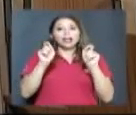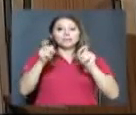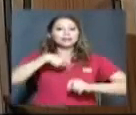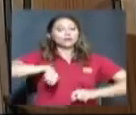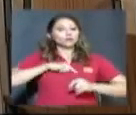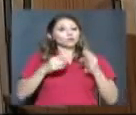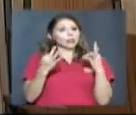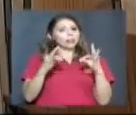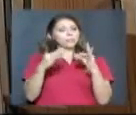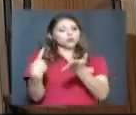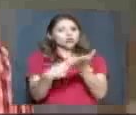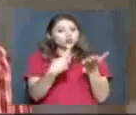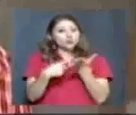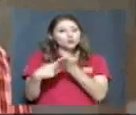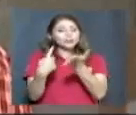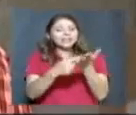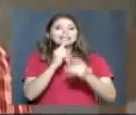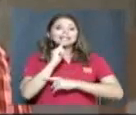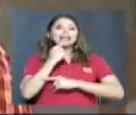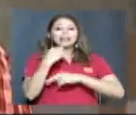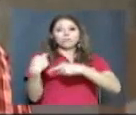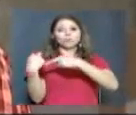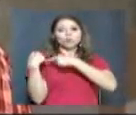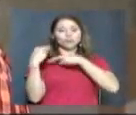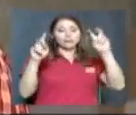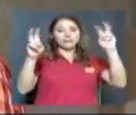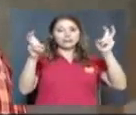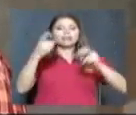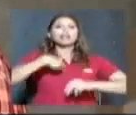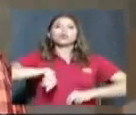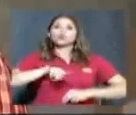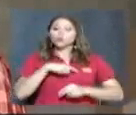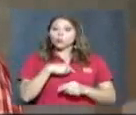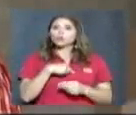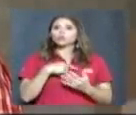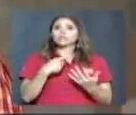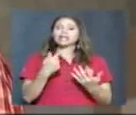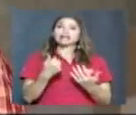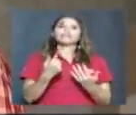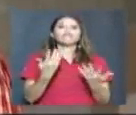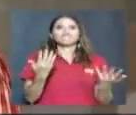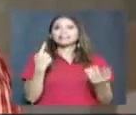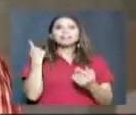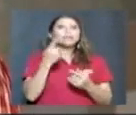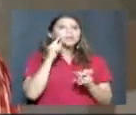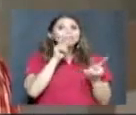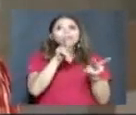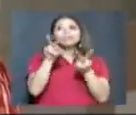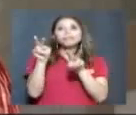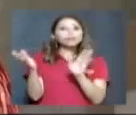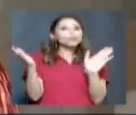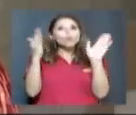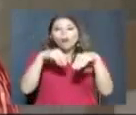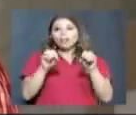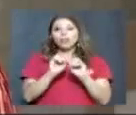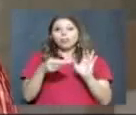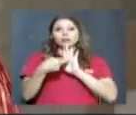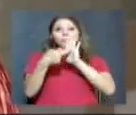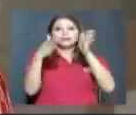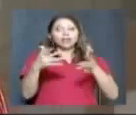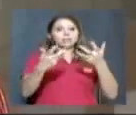se debe, seria y responsablemente este tema, hemos tenido sistemáticamente la ausencia de los representantes del sector